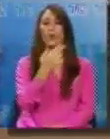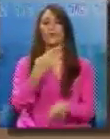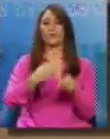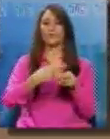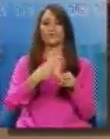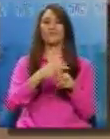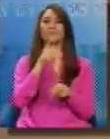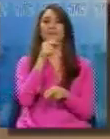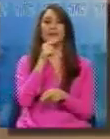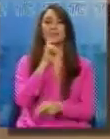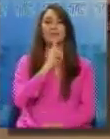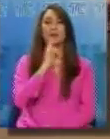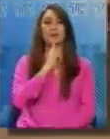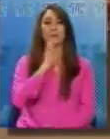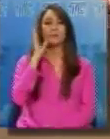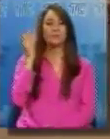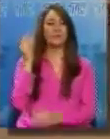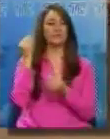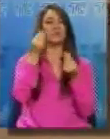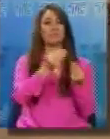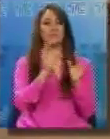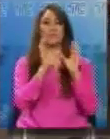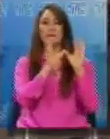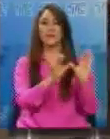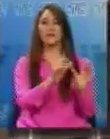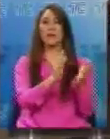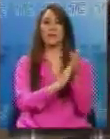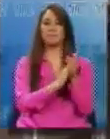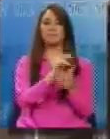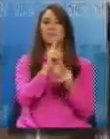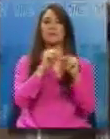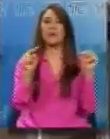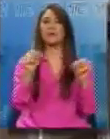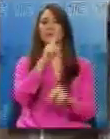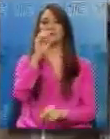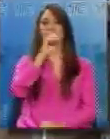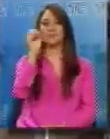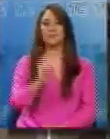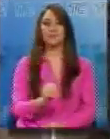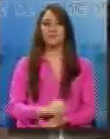otorgada por el Consejo de Construcción de Estados Unidos. Nicole Calil, TESA Televisión.